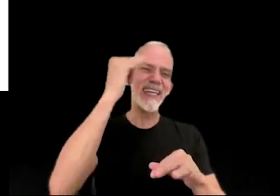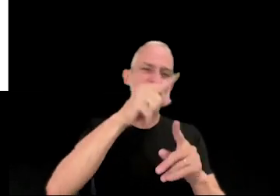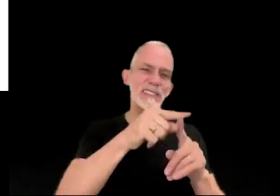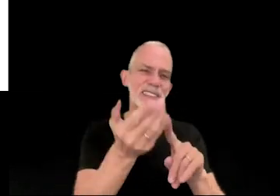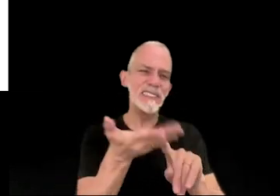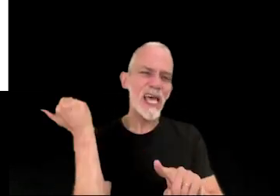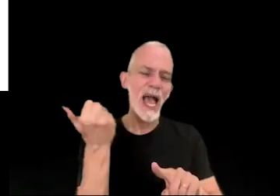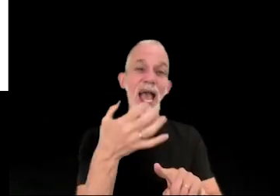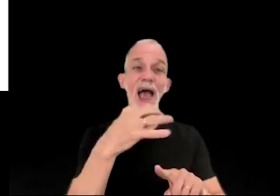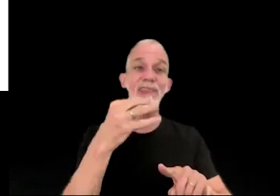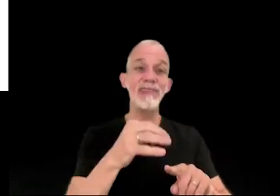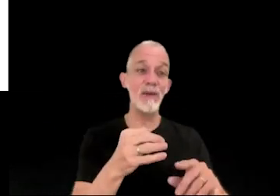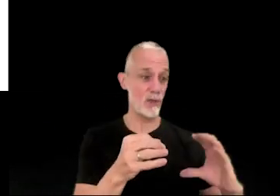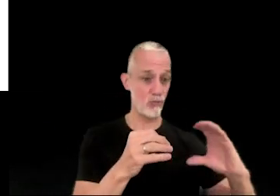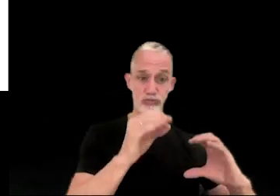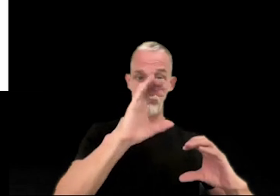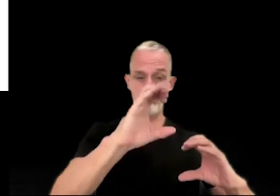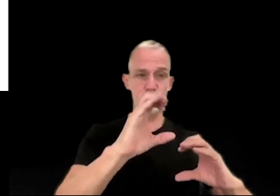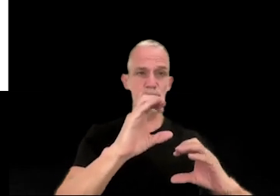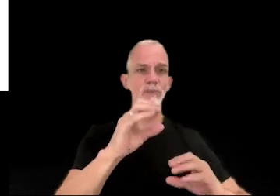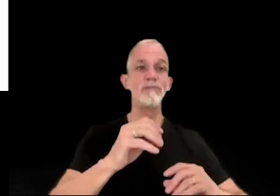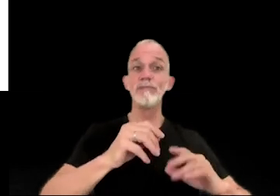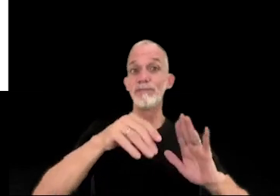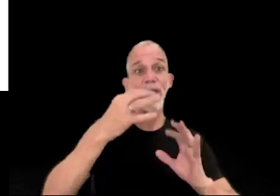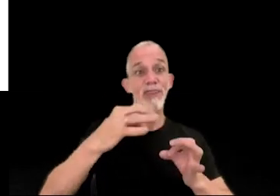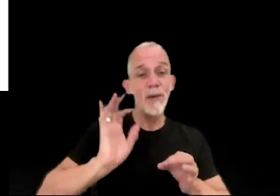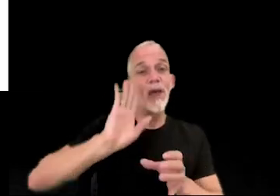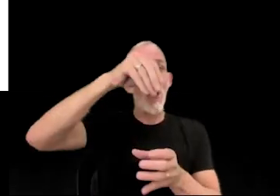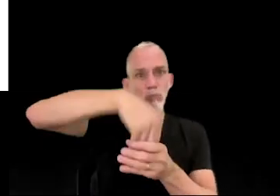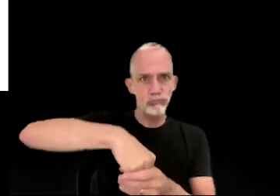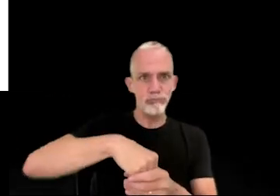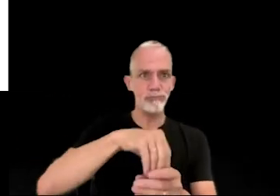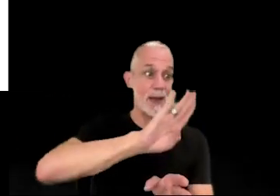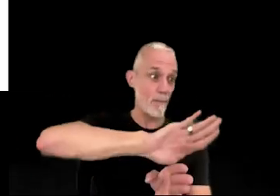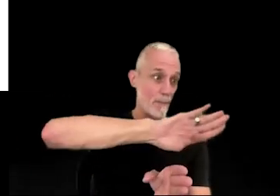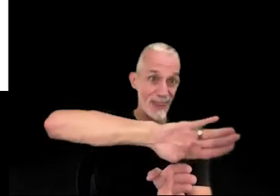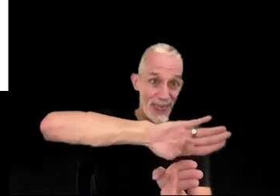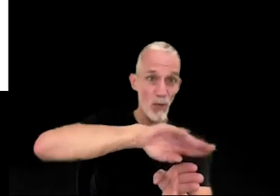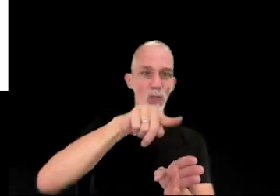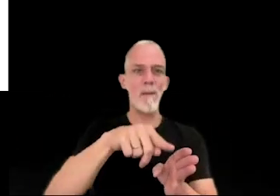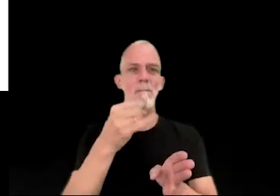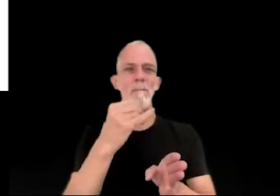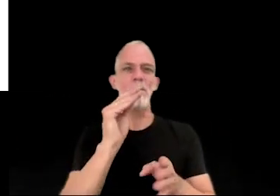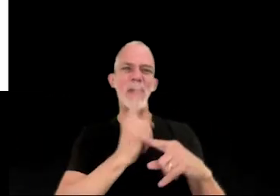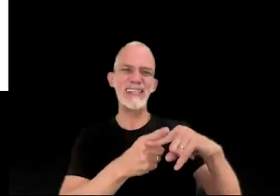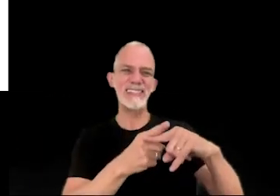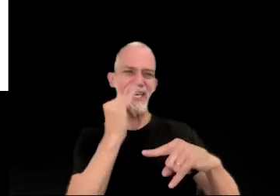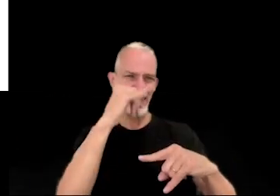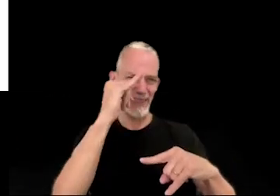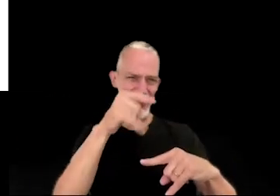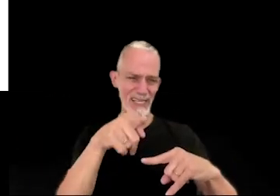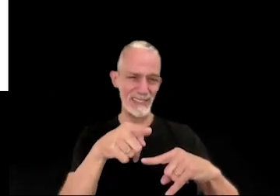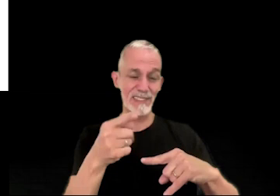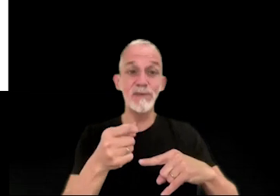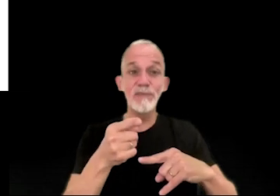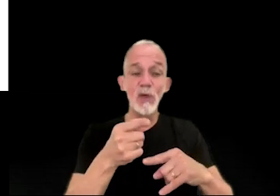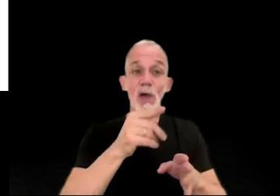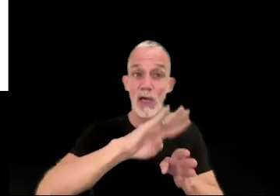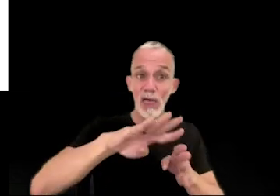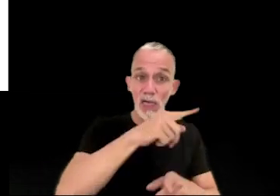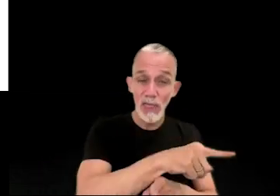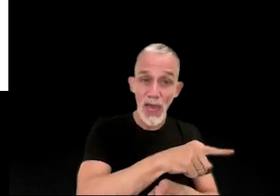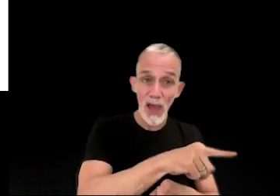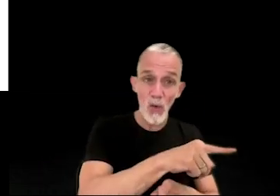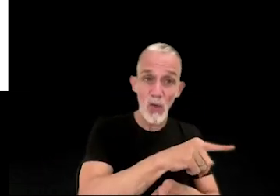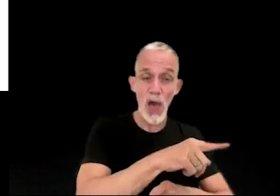ambas obligaciones en el régimen. Y lo que sí hemos visto es que esas obligaciones